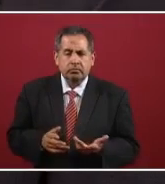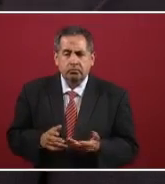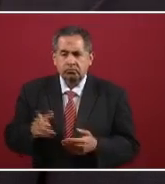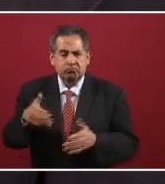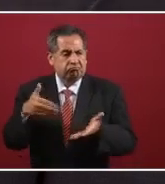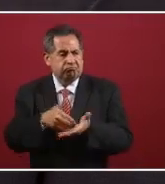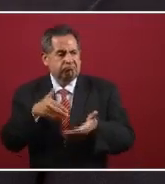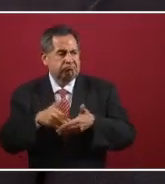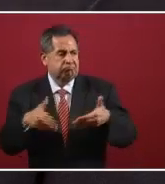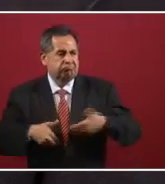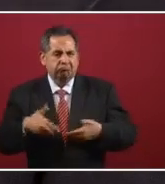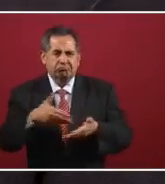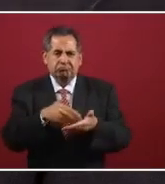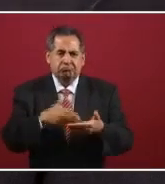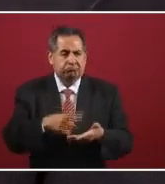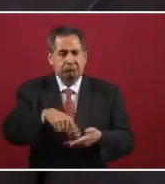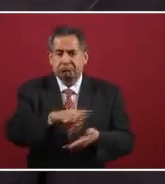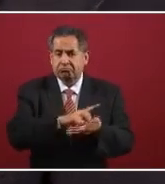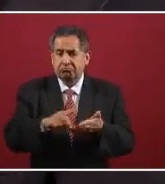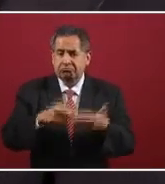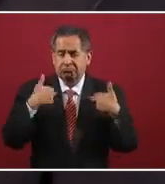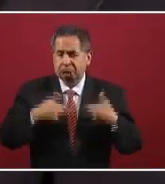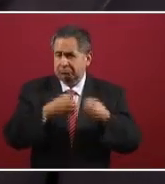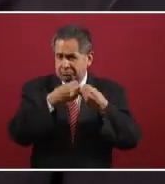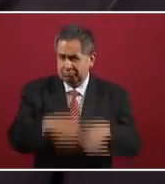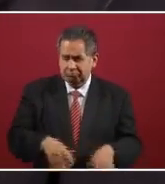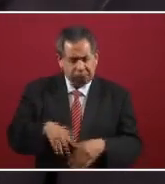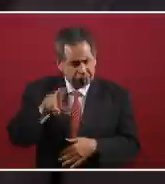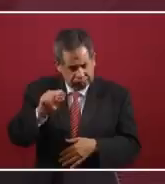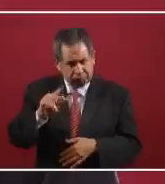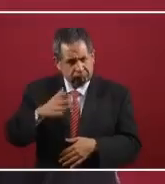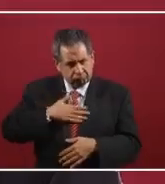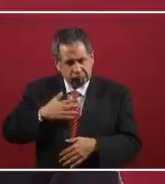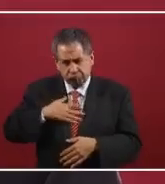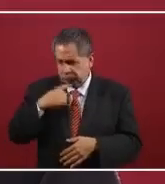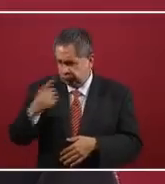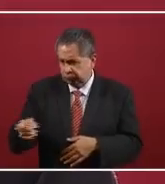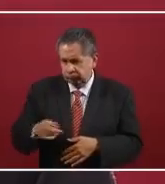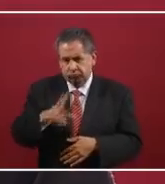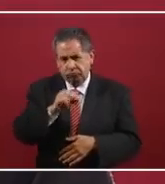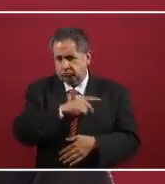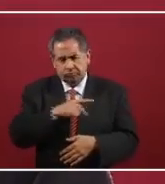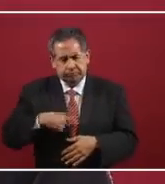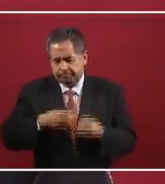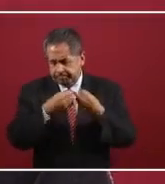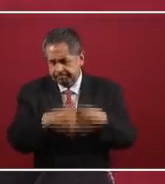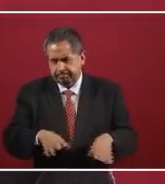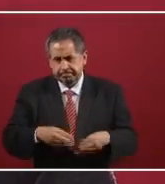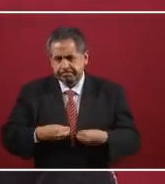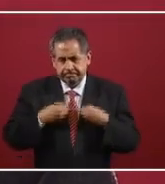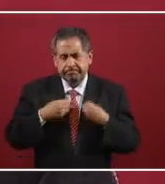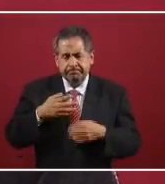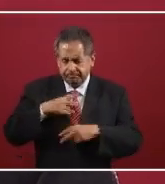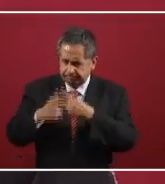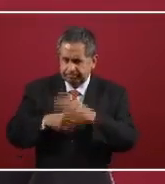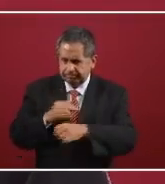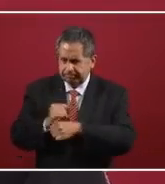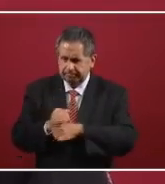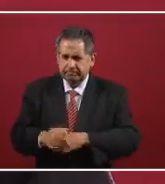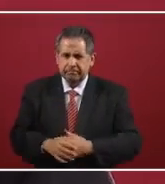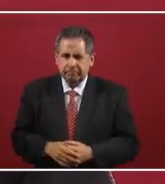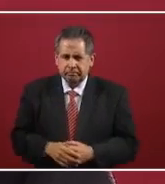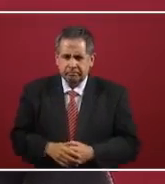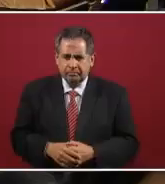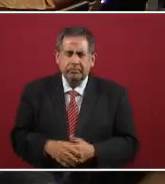acoso, mucho menos violación a los derechos humanos y que se atente contra la vida de las personas.